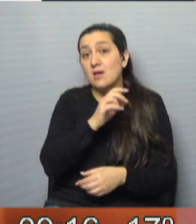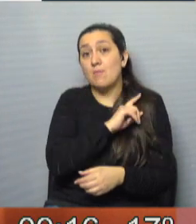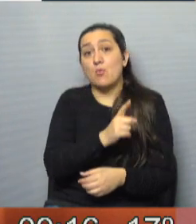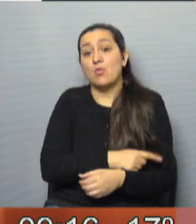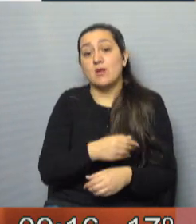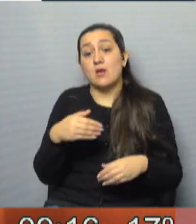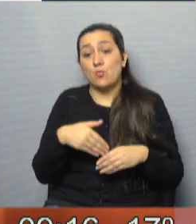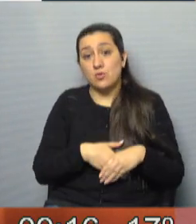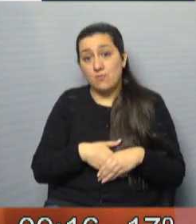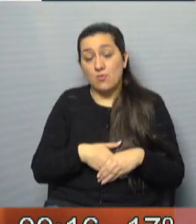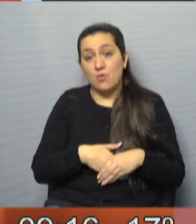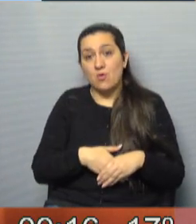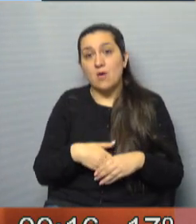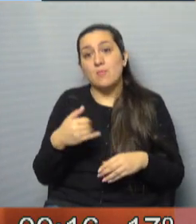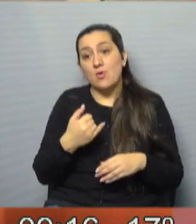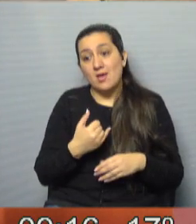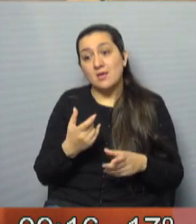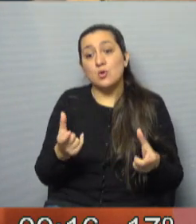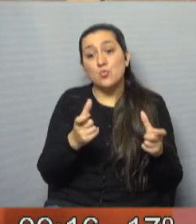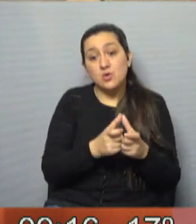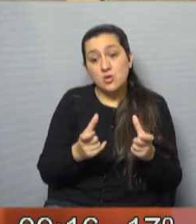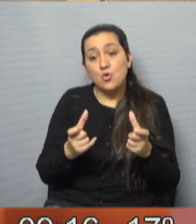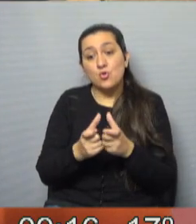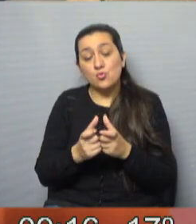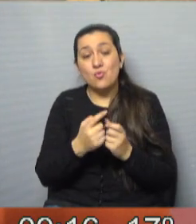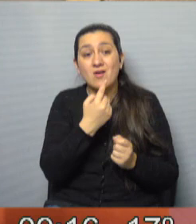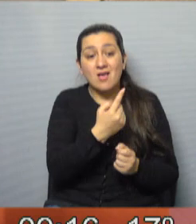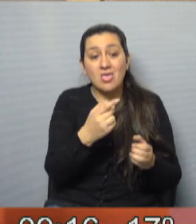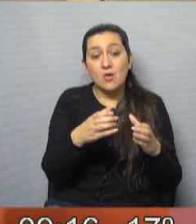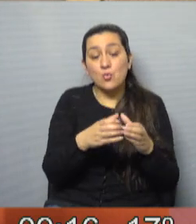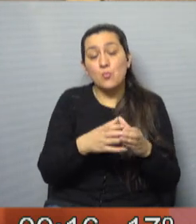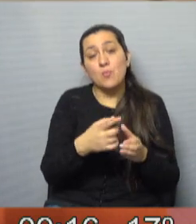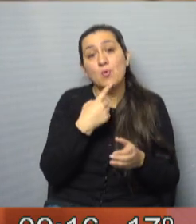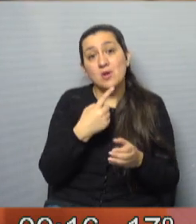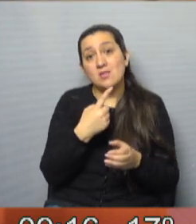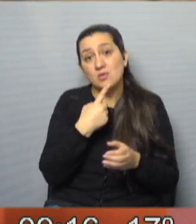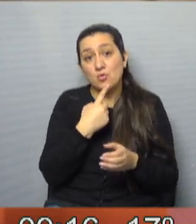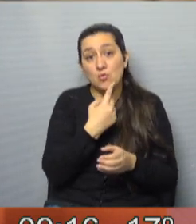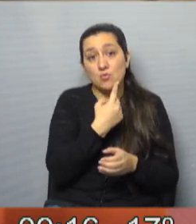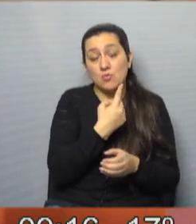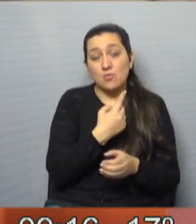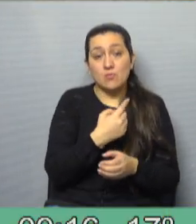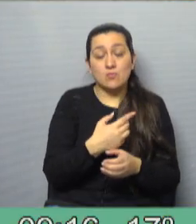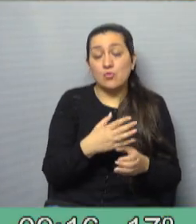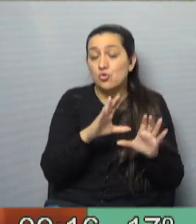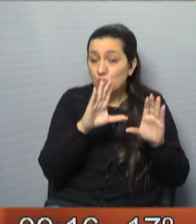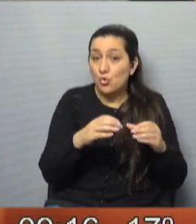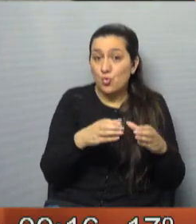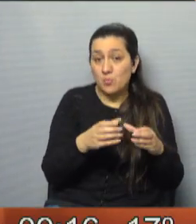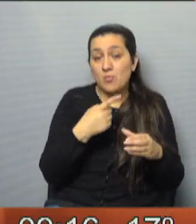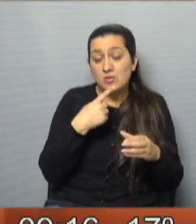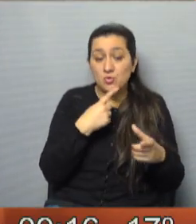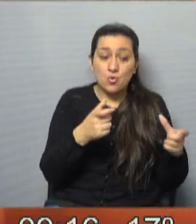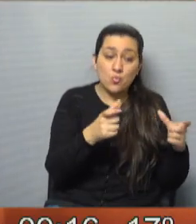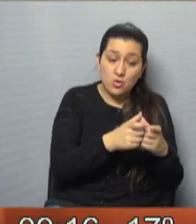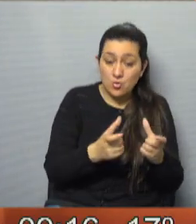cada integrante de la coalición y de la oposición y explicar lo mismo que acabo de explicar yo acá. Uh-huh. ¿Por qué decimos que